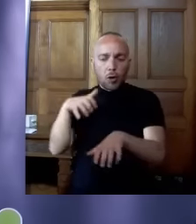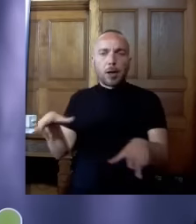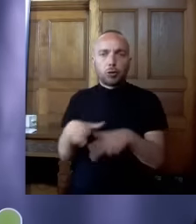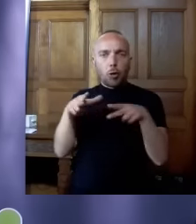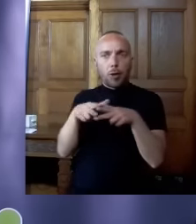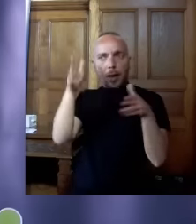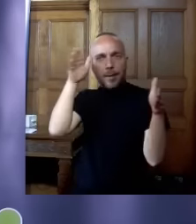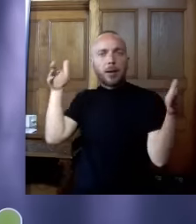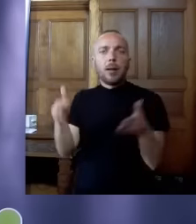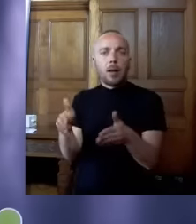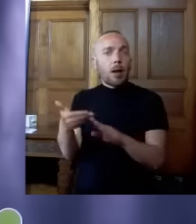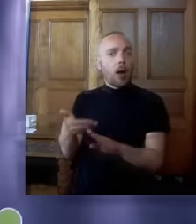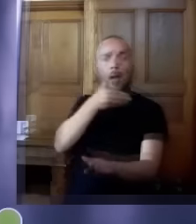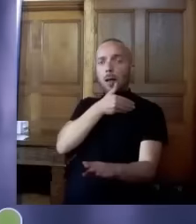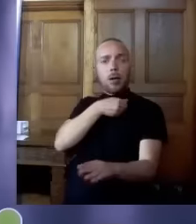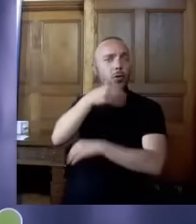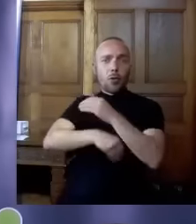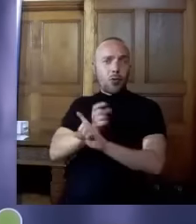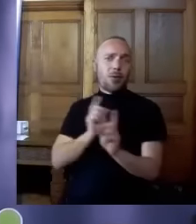que no se había hecho hasta